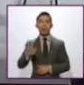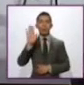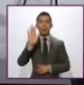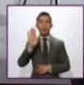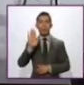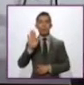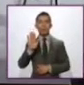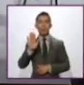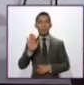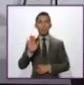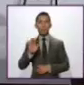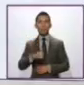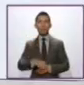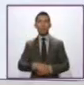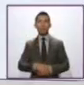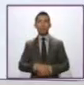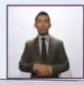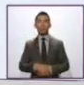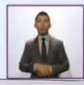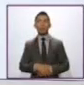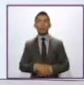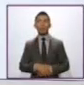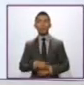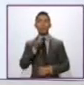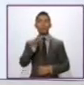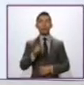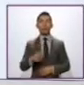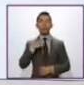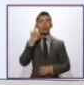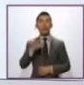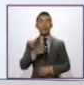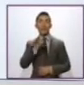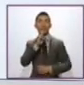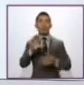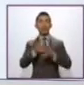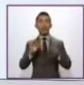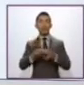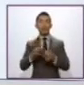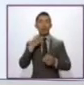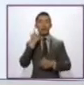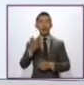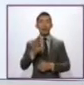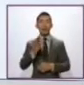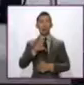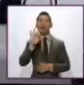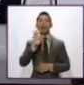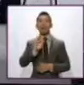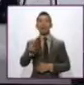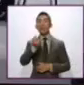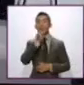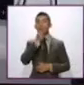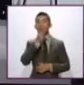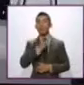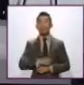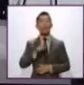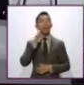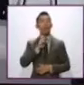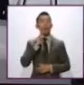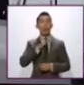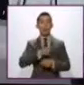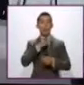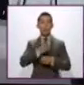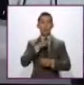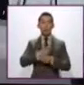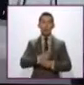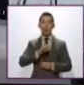momento, por favor. Si desea alguien hacer uso de la voz en la réplica por 40 segundos. Celia Maya primero.